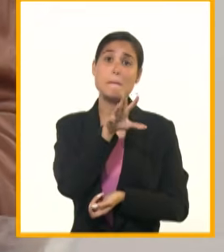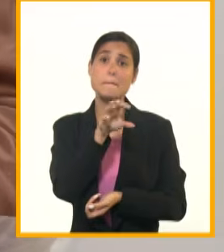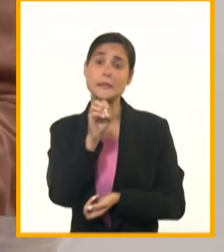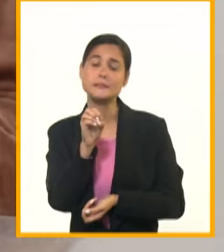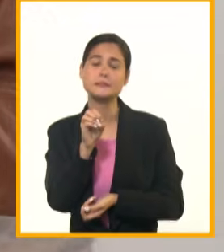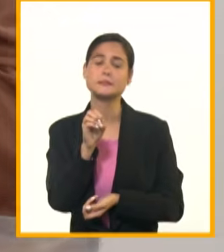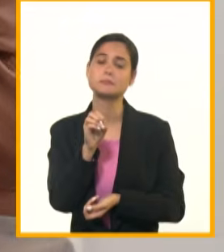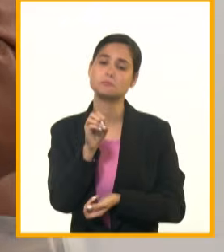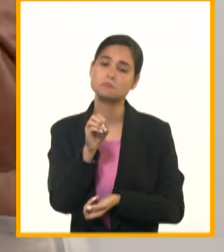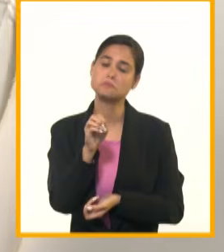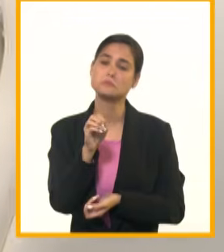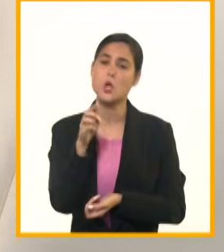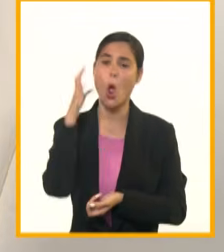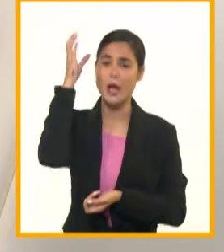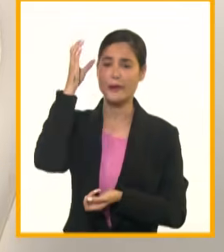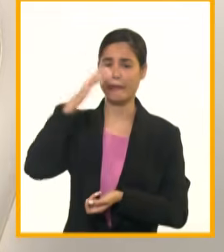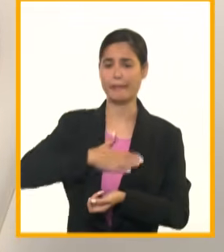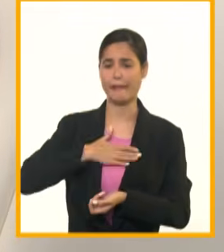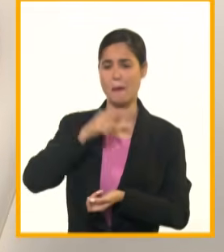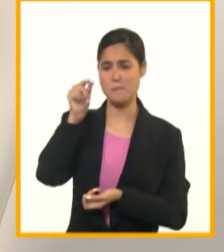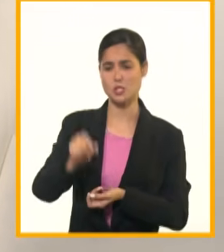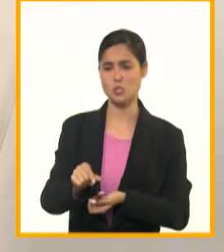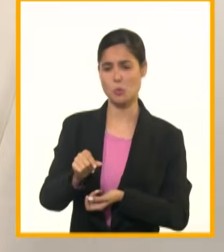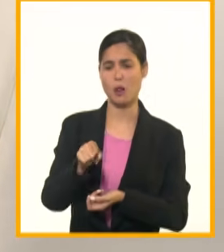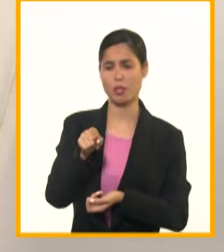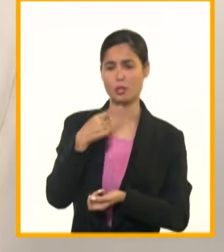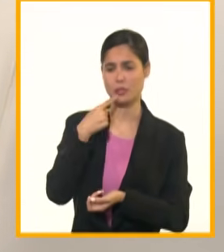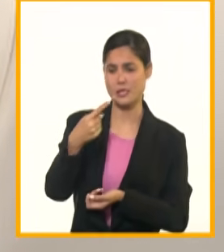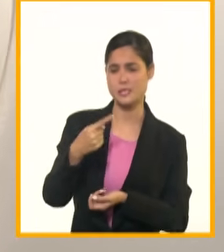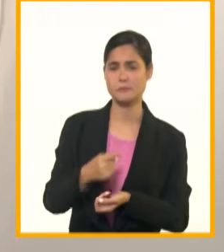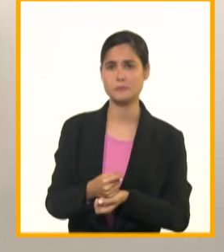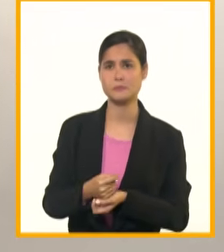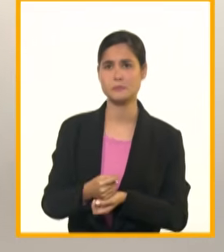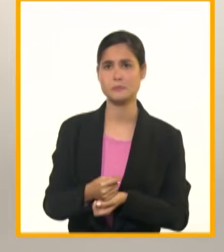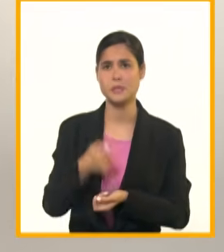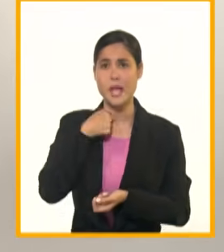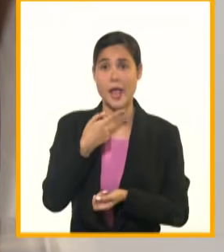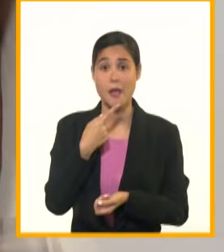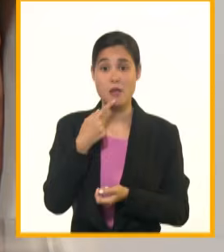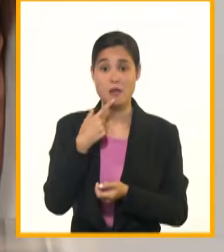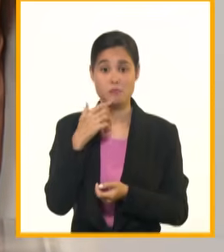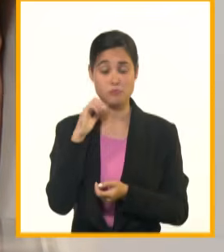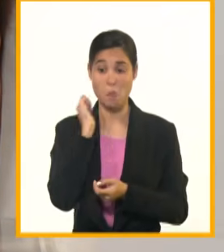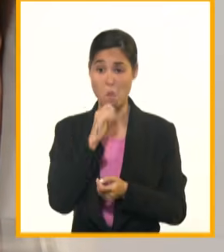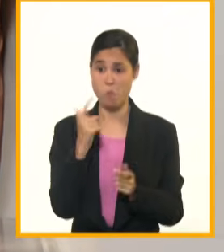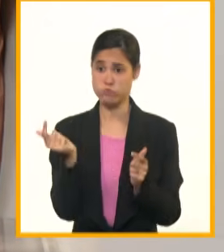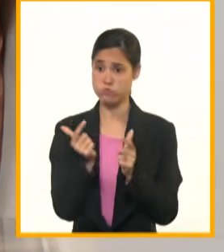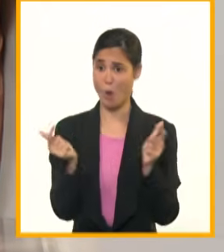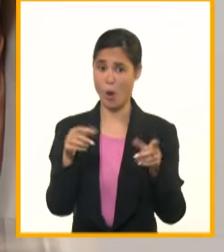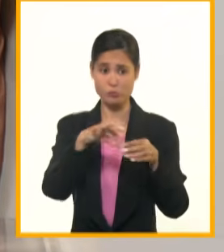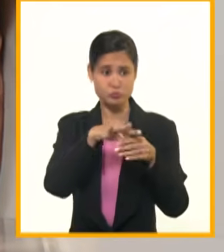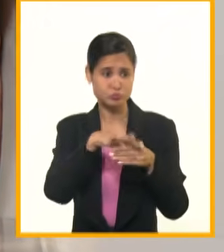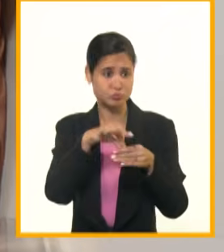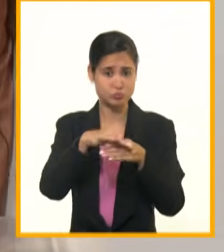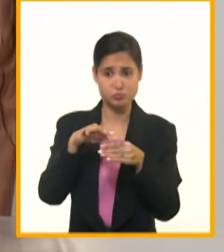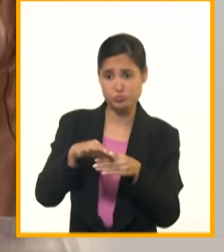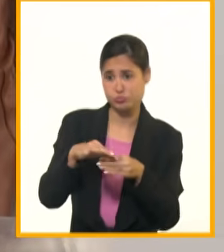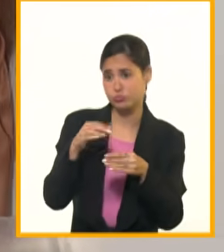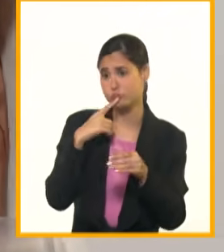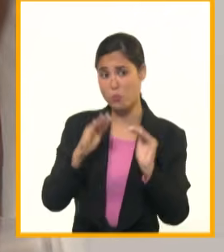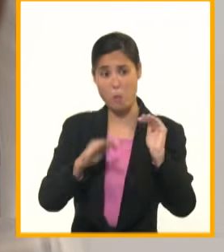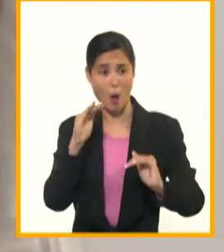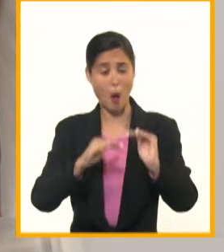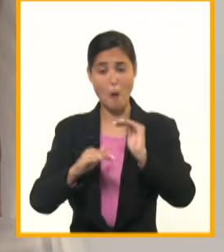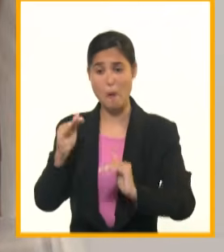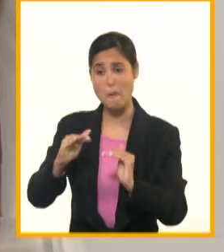alimentos tenía grandes cosechas y los picos no tenían respuesta. Hoy la provincia ya concluyó 21 mini